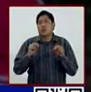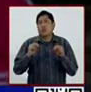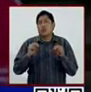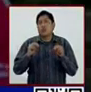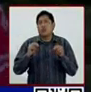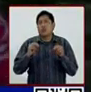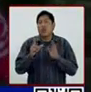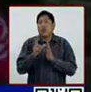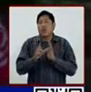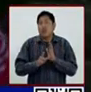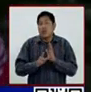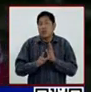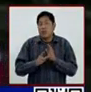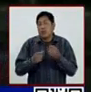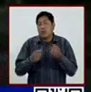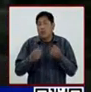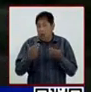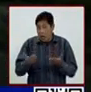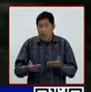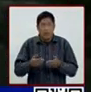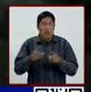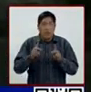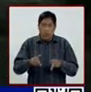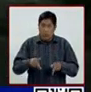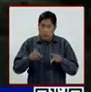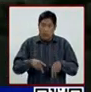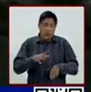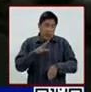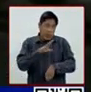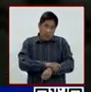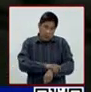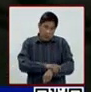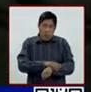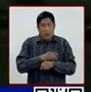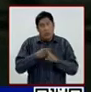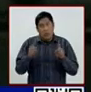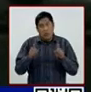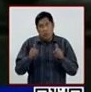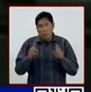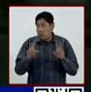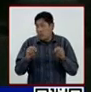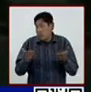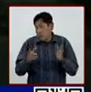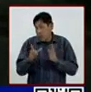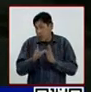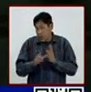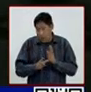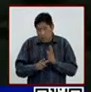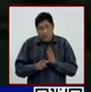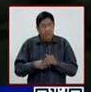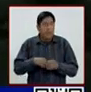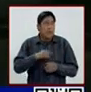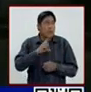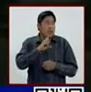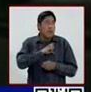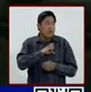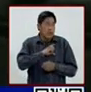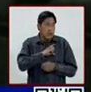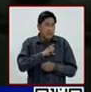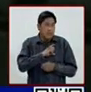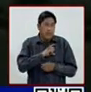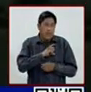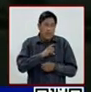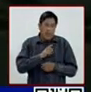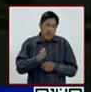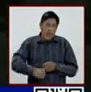Cuántas son y cuántas personas fueron arrestadas pero durante este enfrentamiento donde también efectivos o policiales hicieron